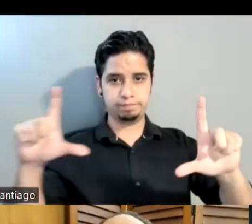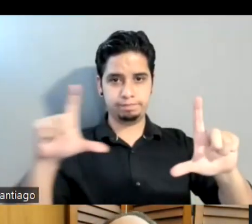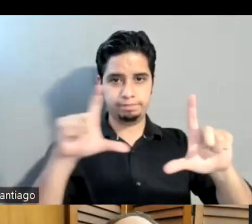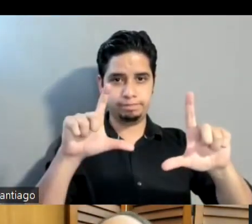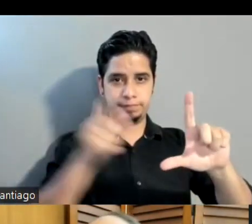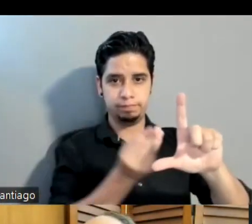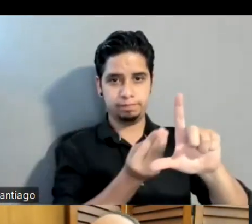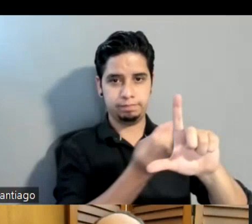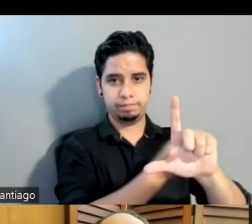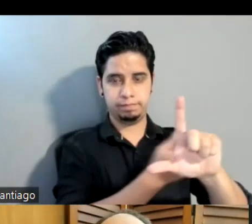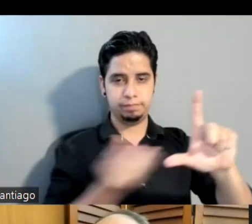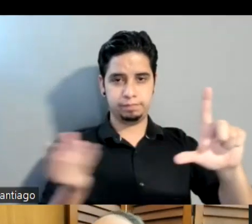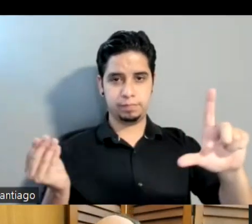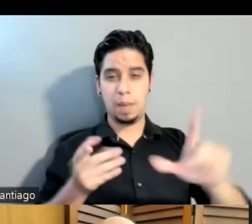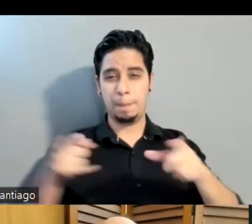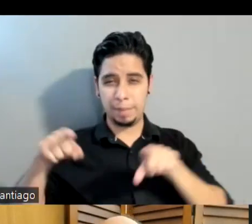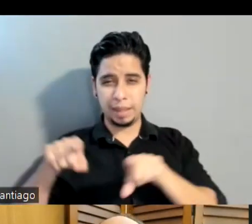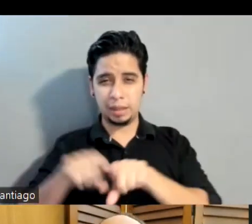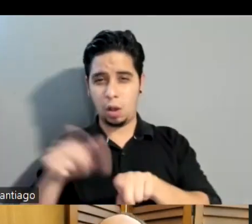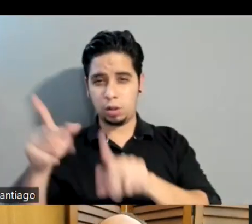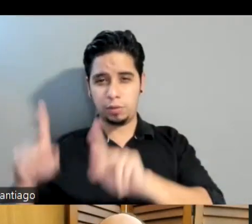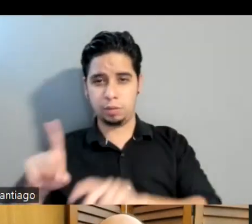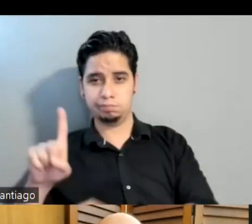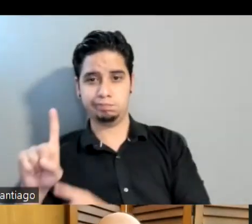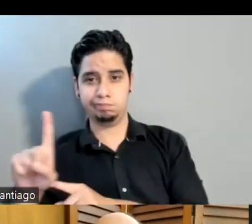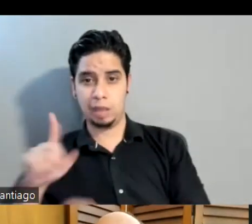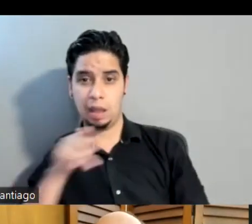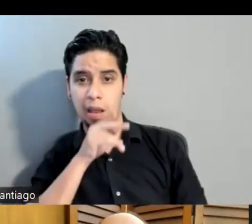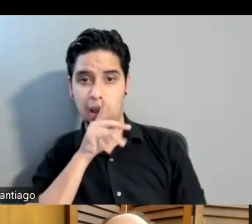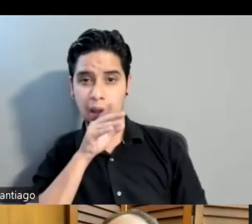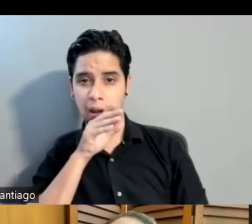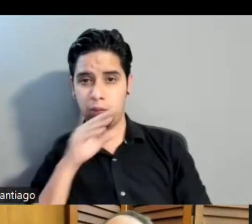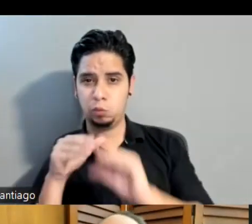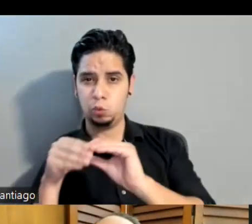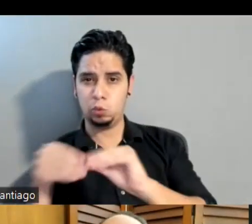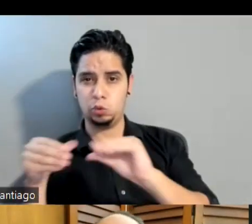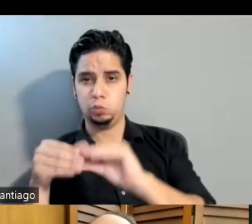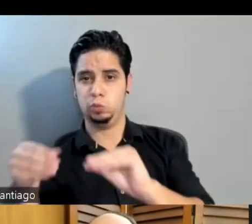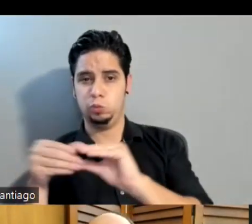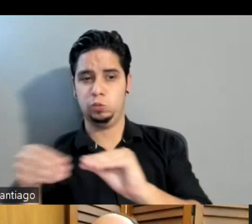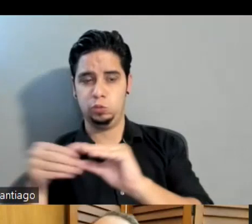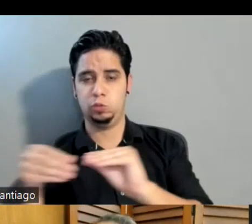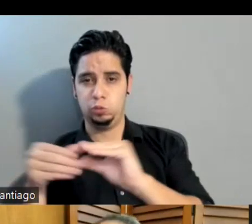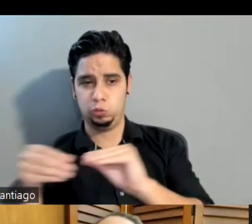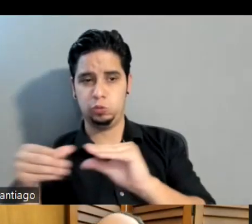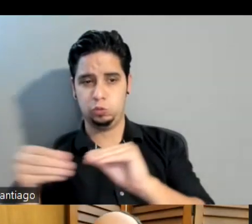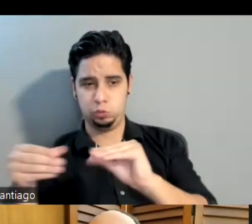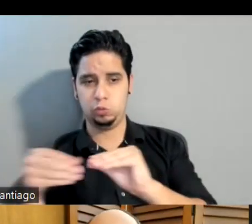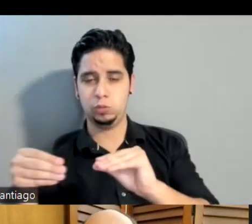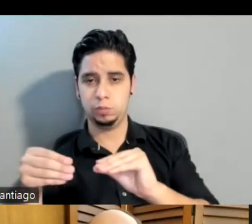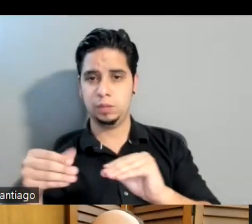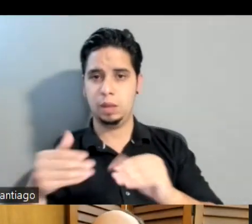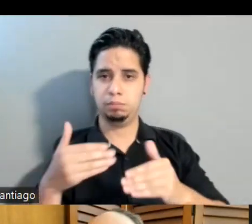esos dibujos, esas ilustraciones. Exacto. Que van contando la historia. El contador lo cuenta y también es la